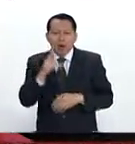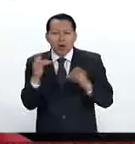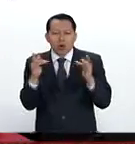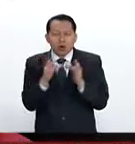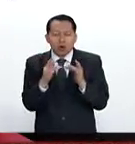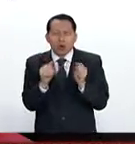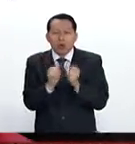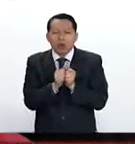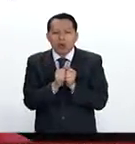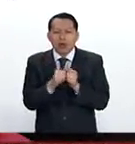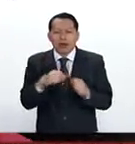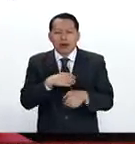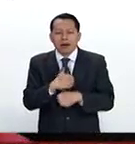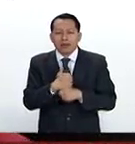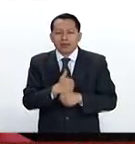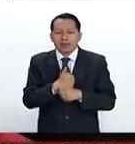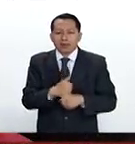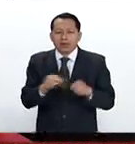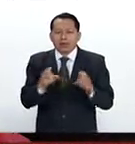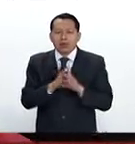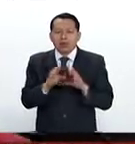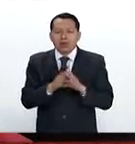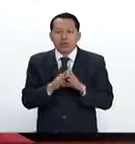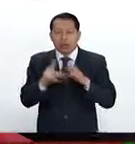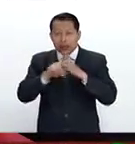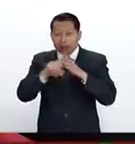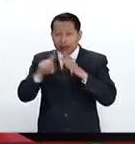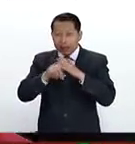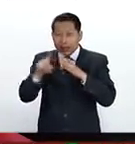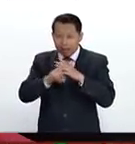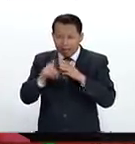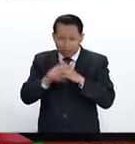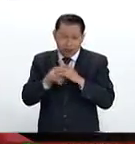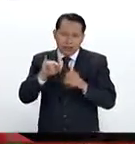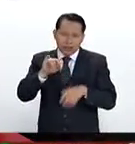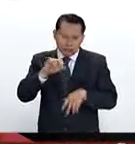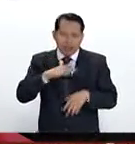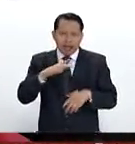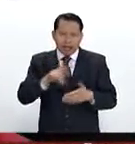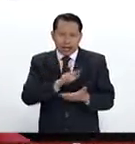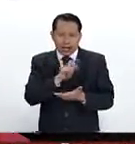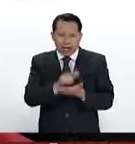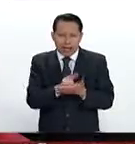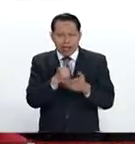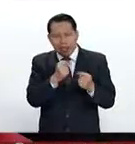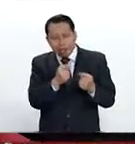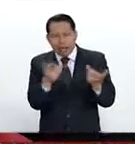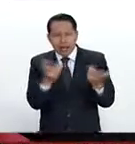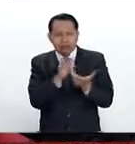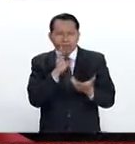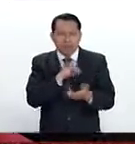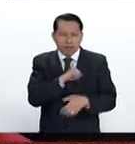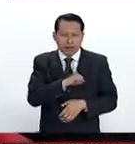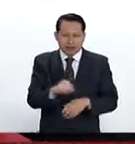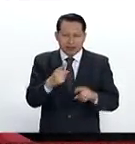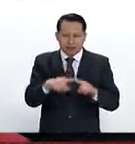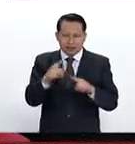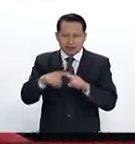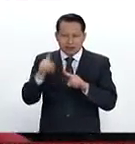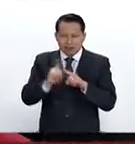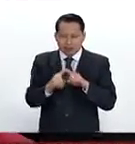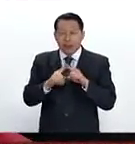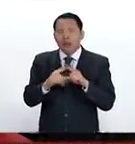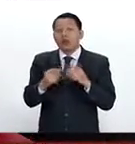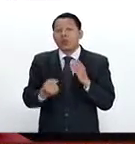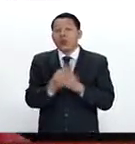las víctimas de inmigrantes criminales. ¿Qué nos dice esto? Bueno, más allá del establecimiento de esta